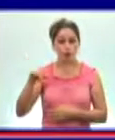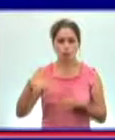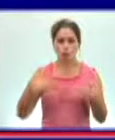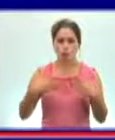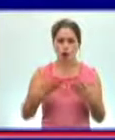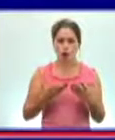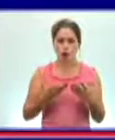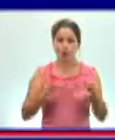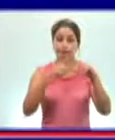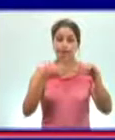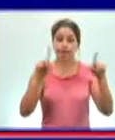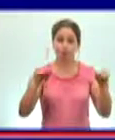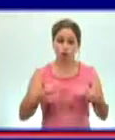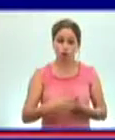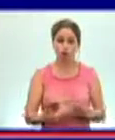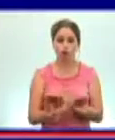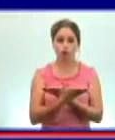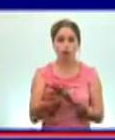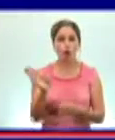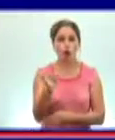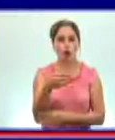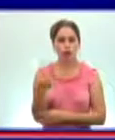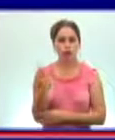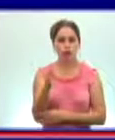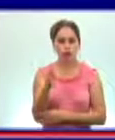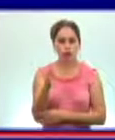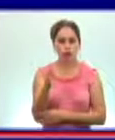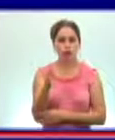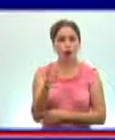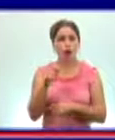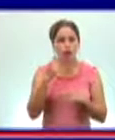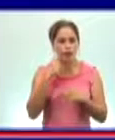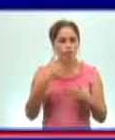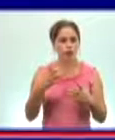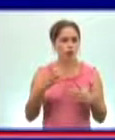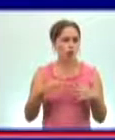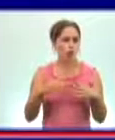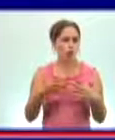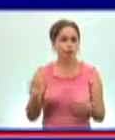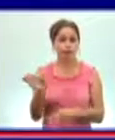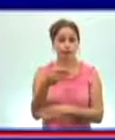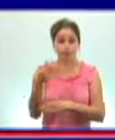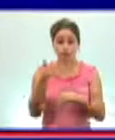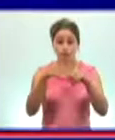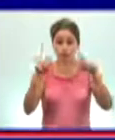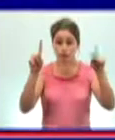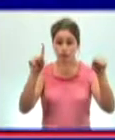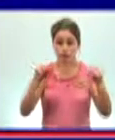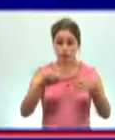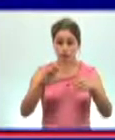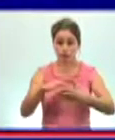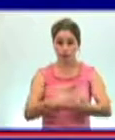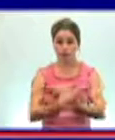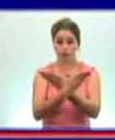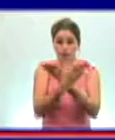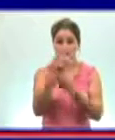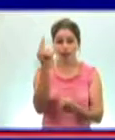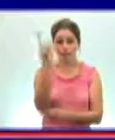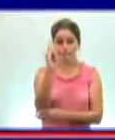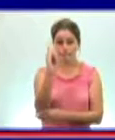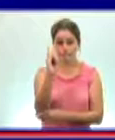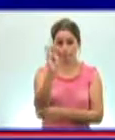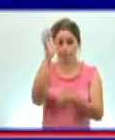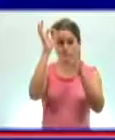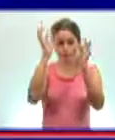nacionales, específicamente la bandera, la enseña nacional y el escudo de la palma real. Es